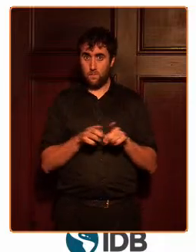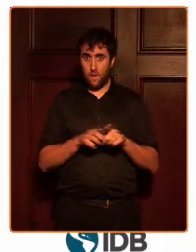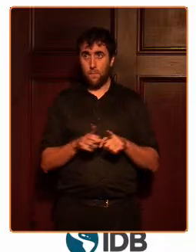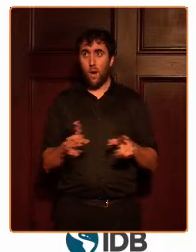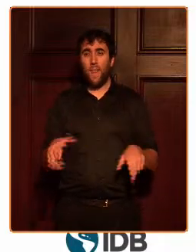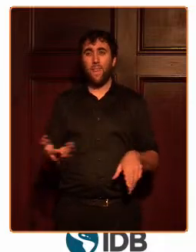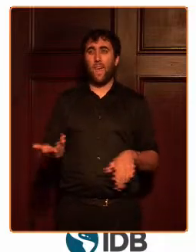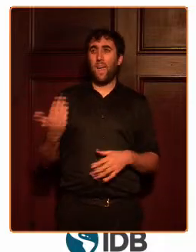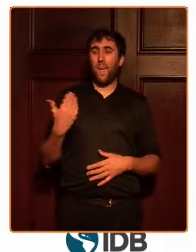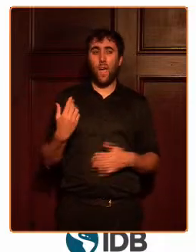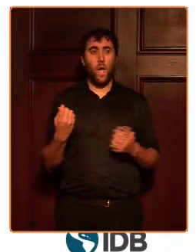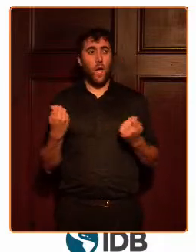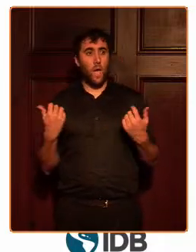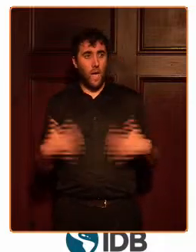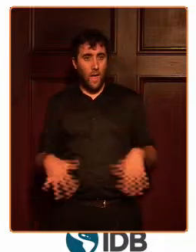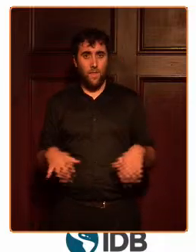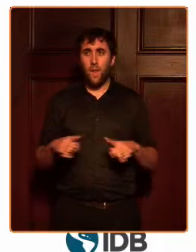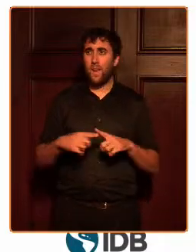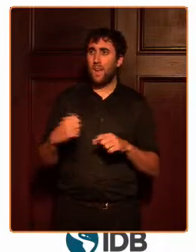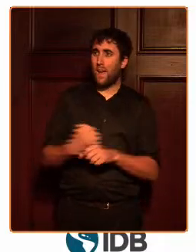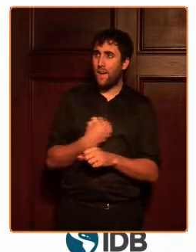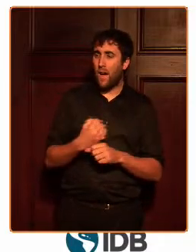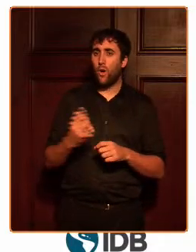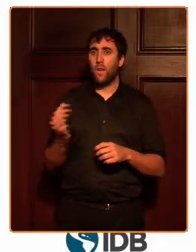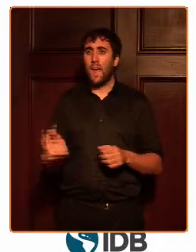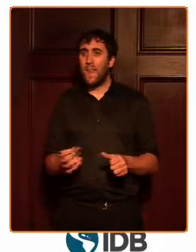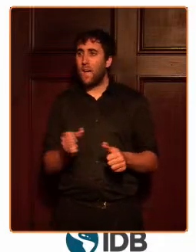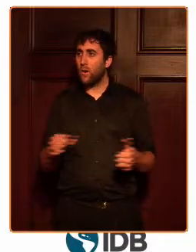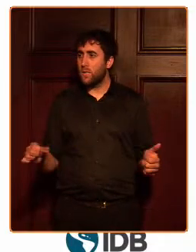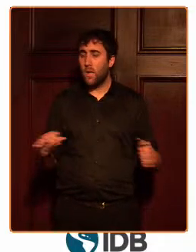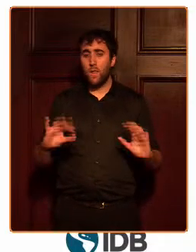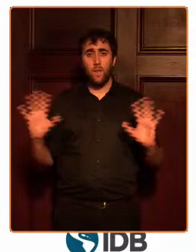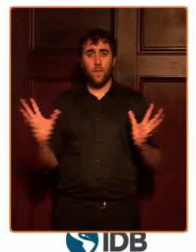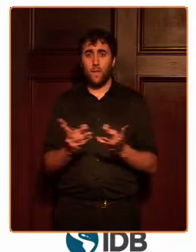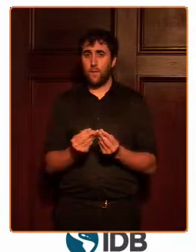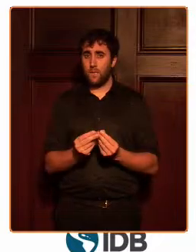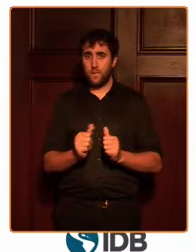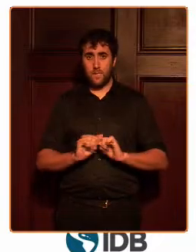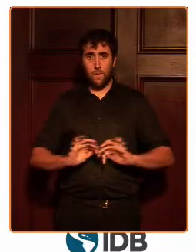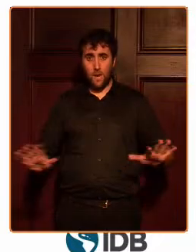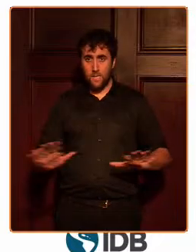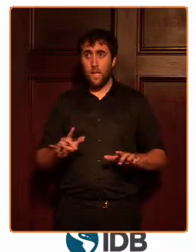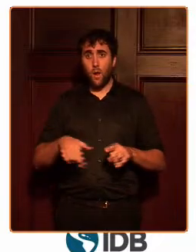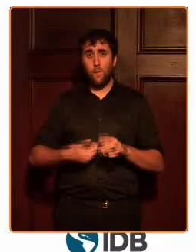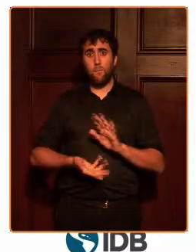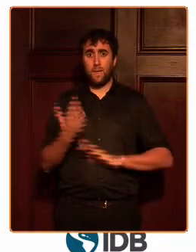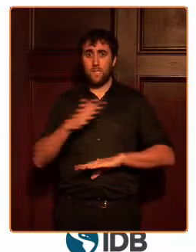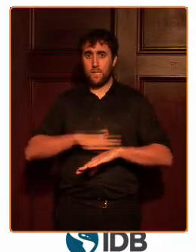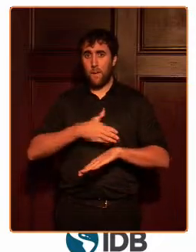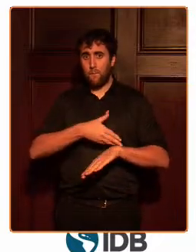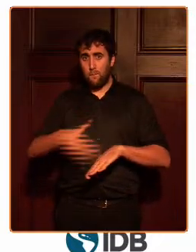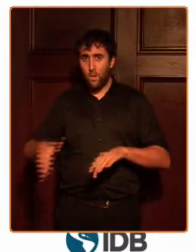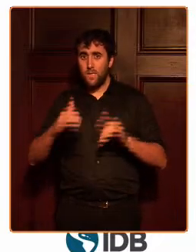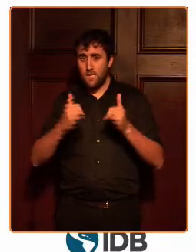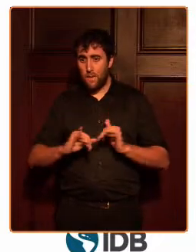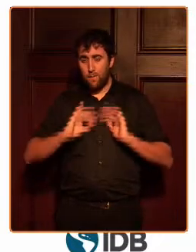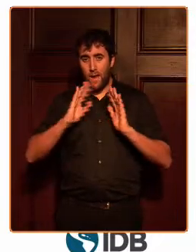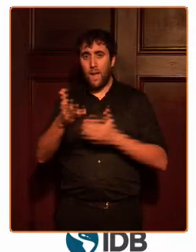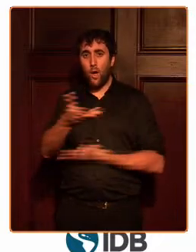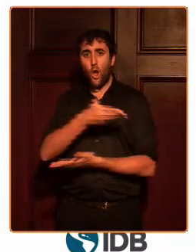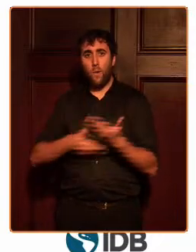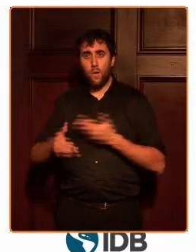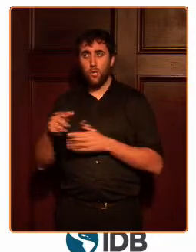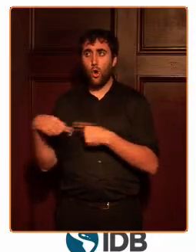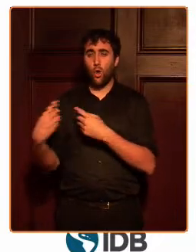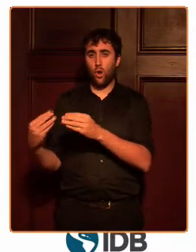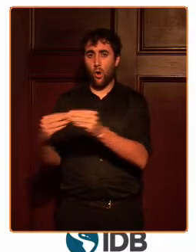de tener que coordinar tareas, proyectos, etcétera, desaparecen y sí tienen más tiempo para actividades de colaboración. Pero esto plantea